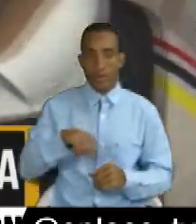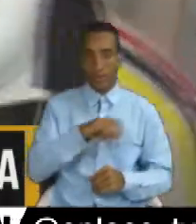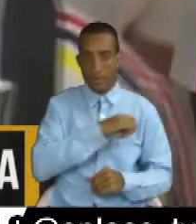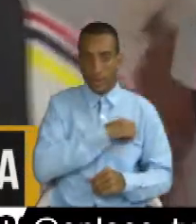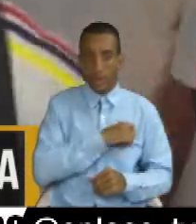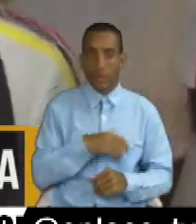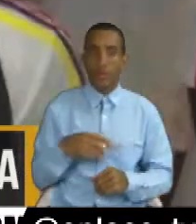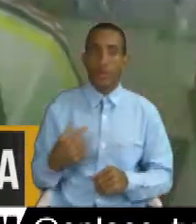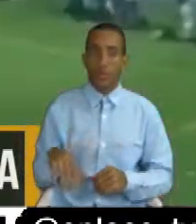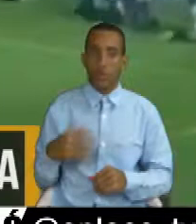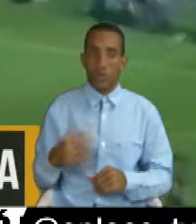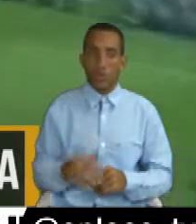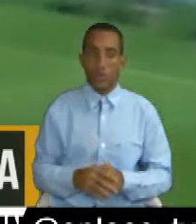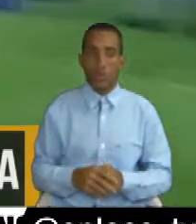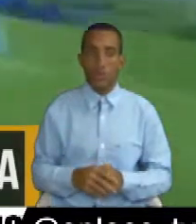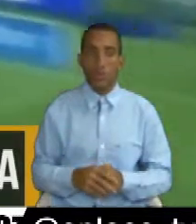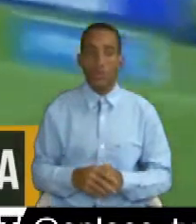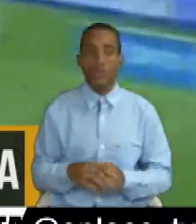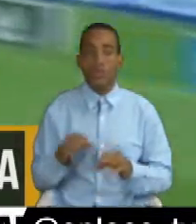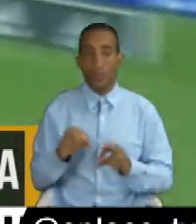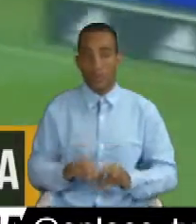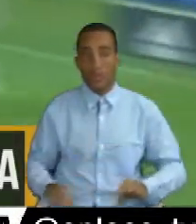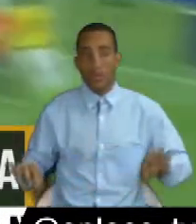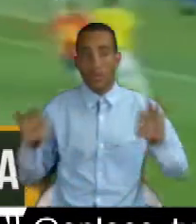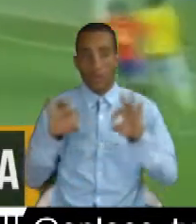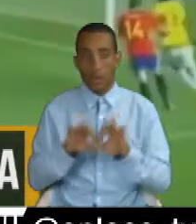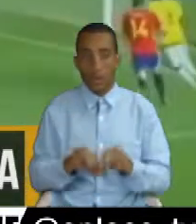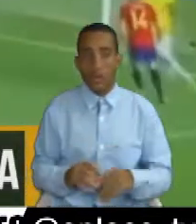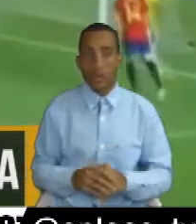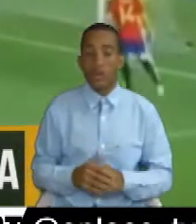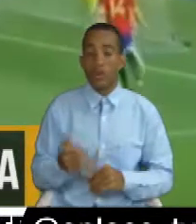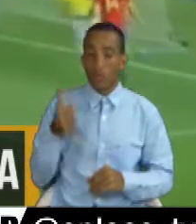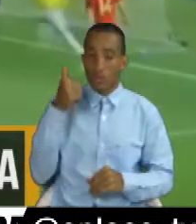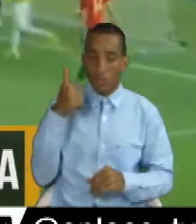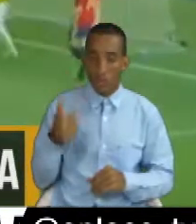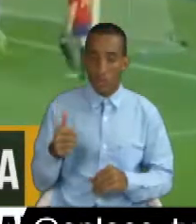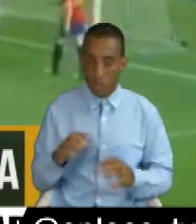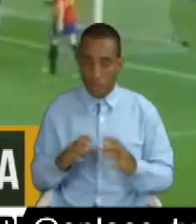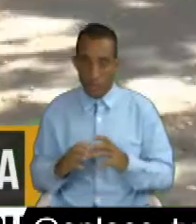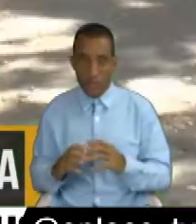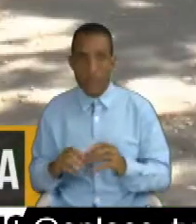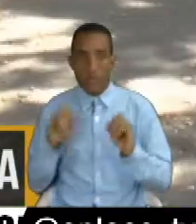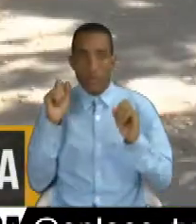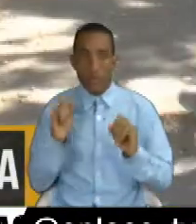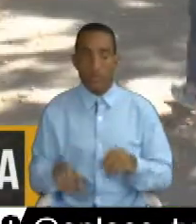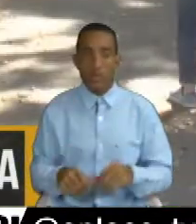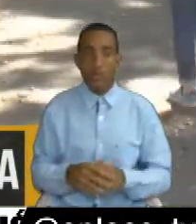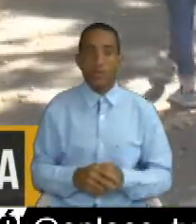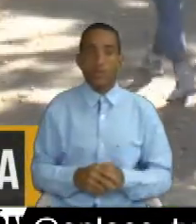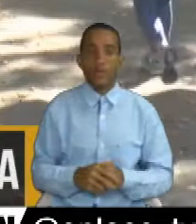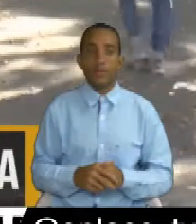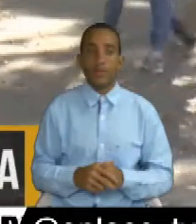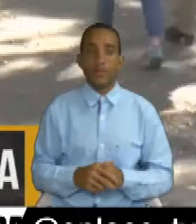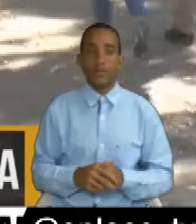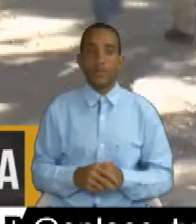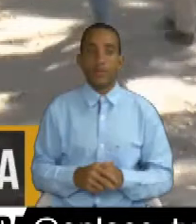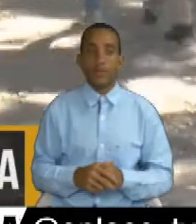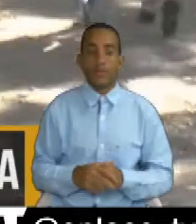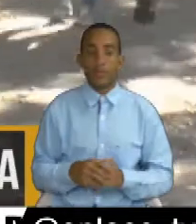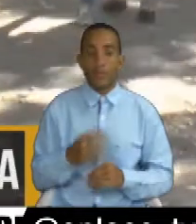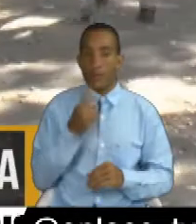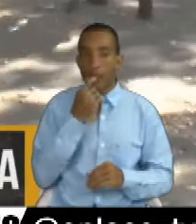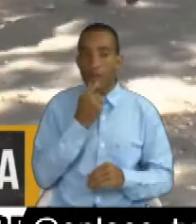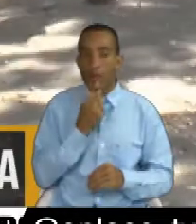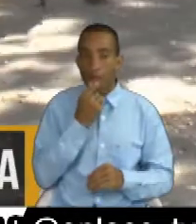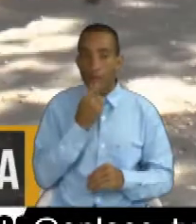es un equipo importante, con buena tenencia de balón, y bueno, al final no pudimos llevarnos la victoria. Sin duda alguna, Falcao el Tigre